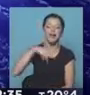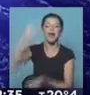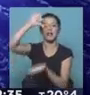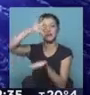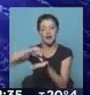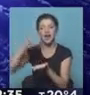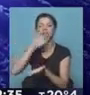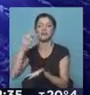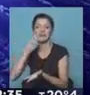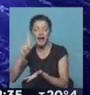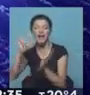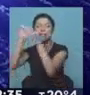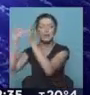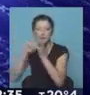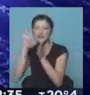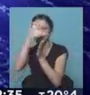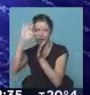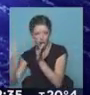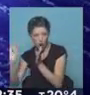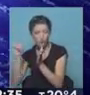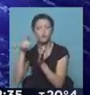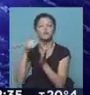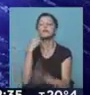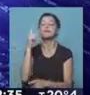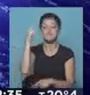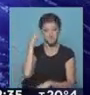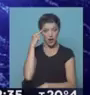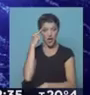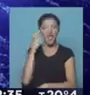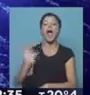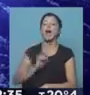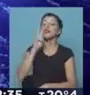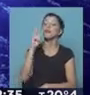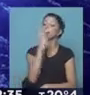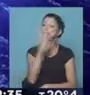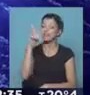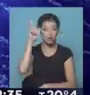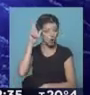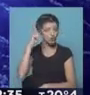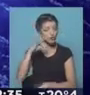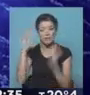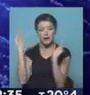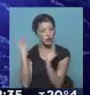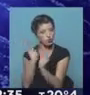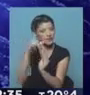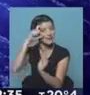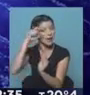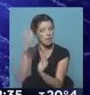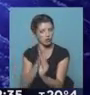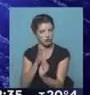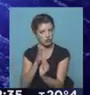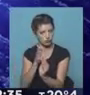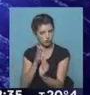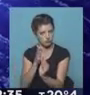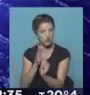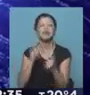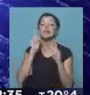del Golfo. Se prevé que para 2028 tienen que empezar la reducción un 10% y